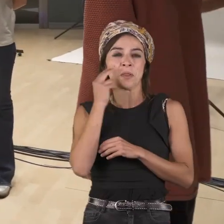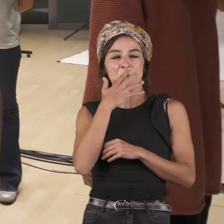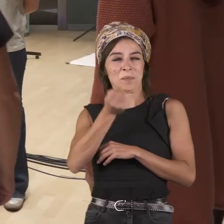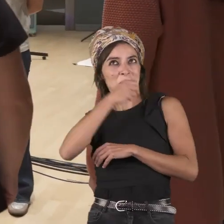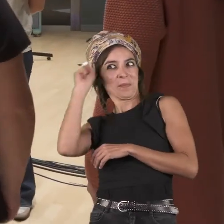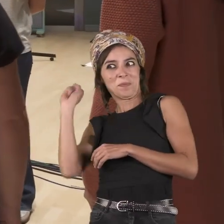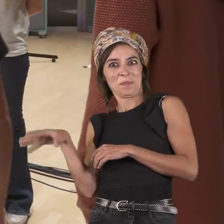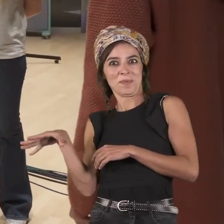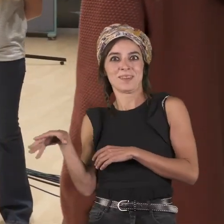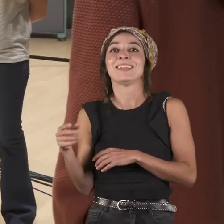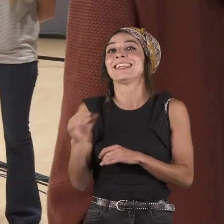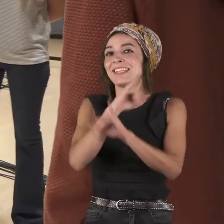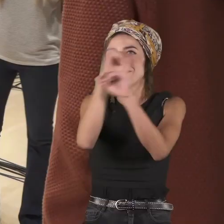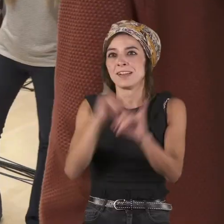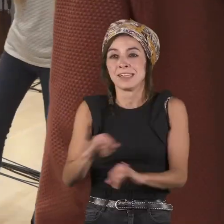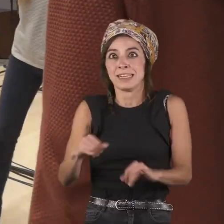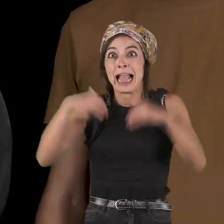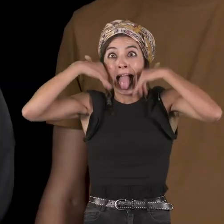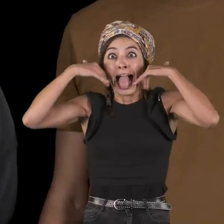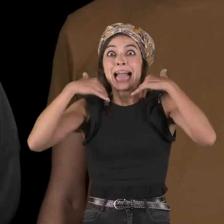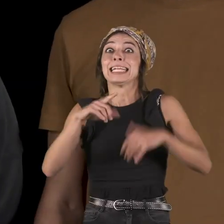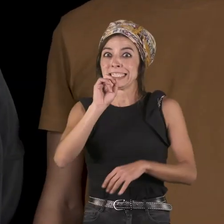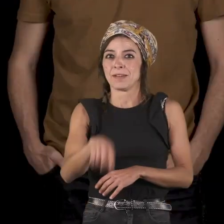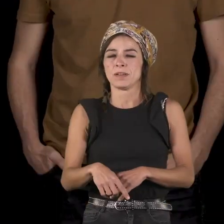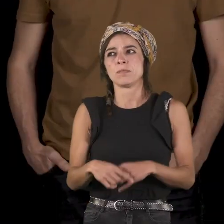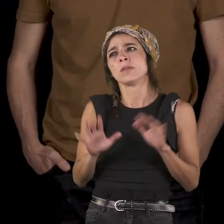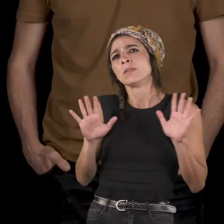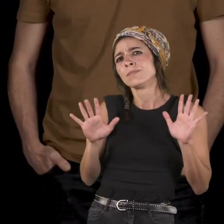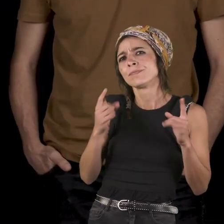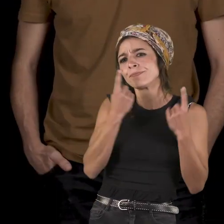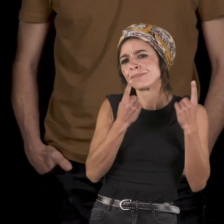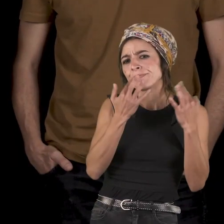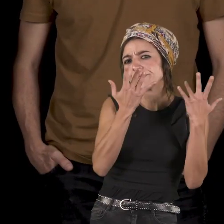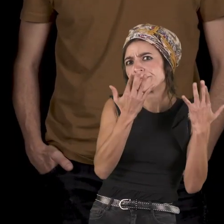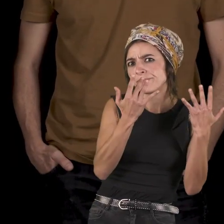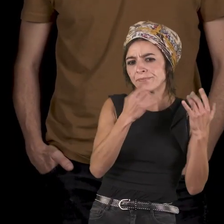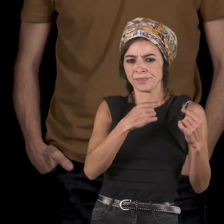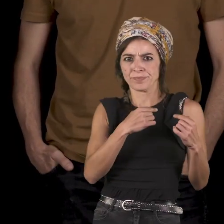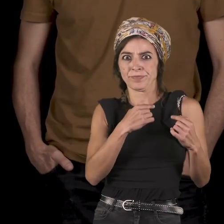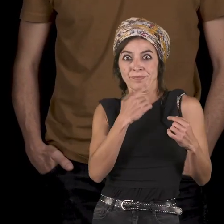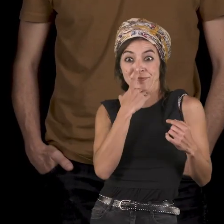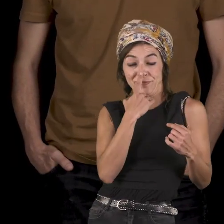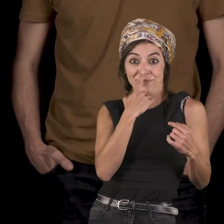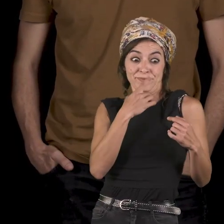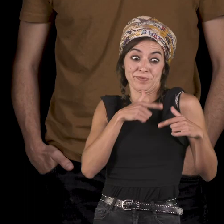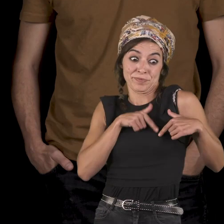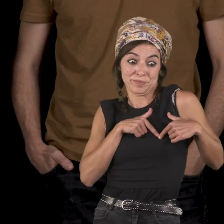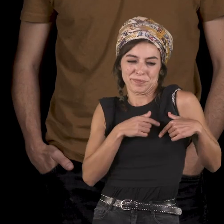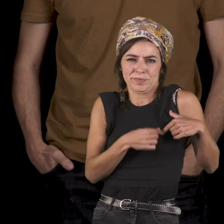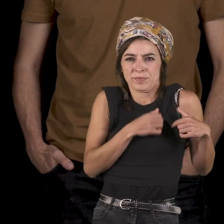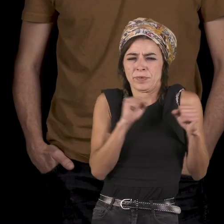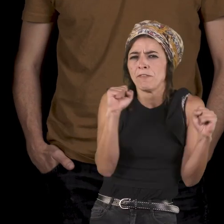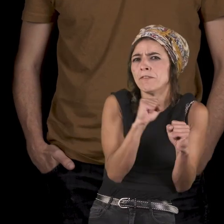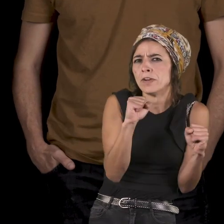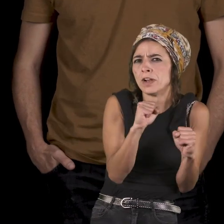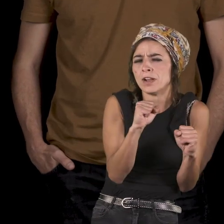minak erantzten laguntzen digu eta pozez izerditzen. Batzuetan atzak, sudurpuntak edo bihotz